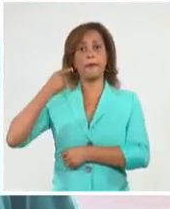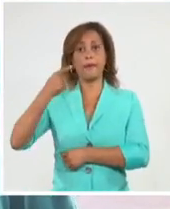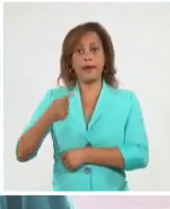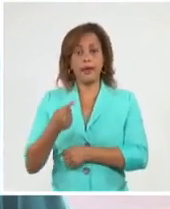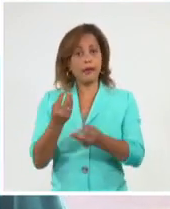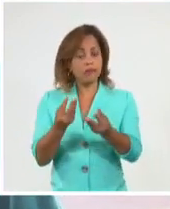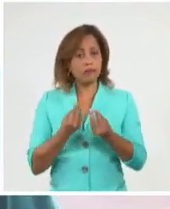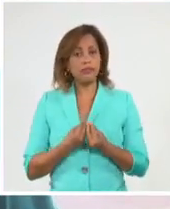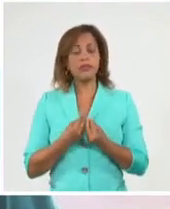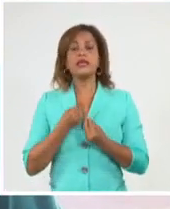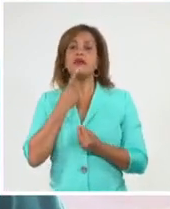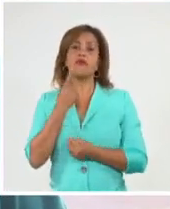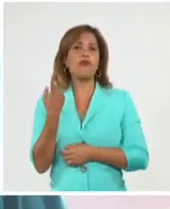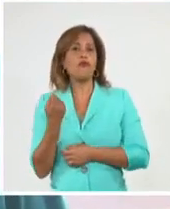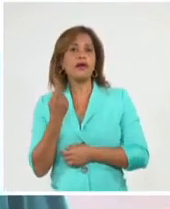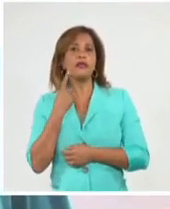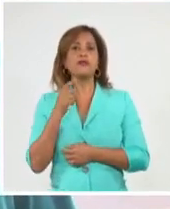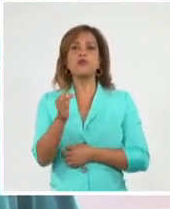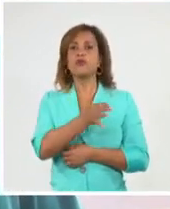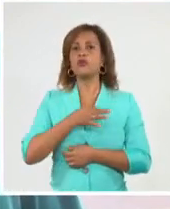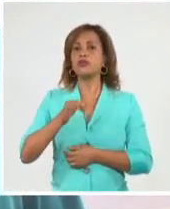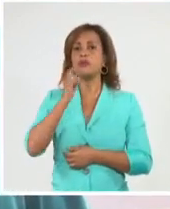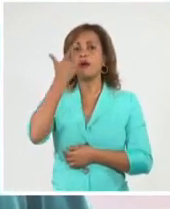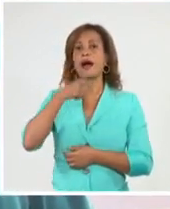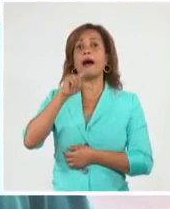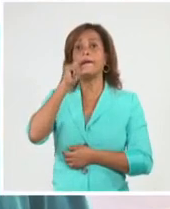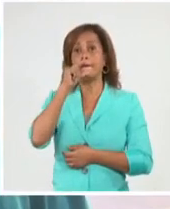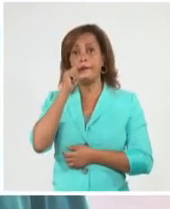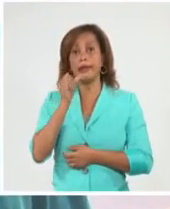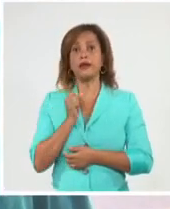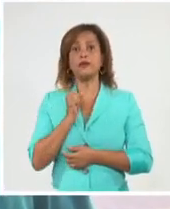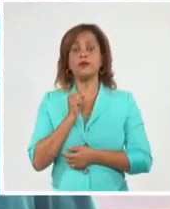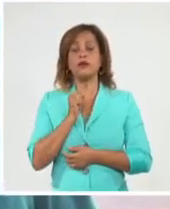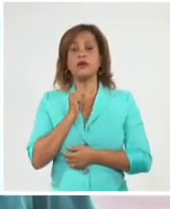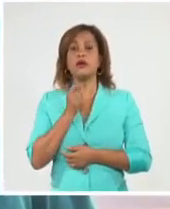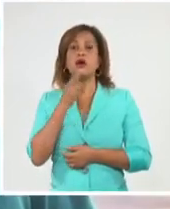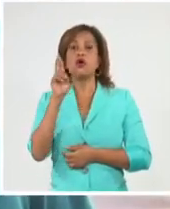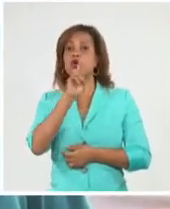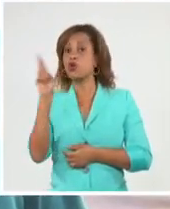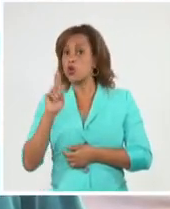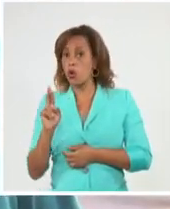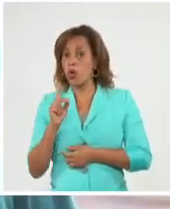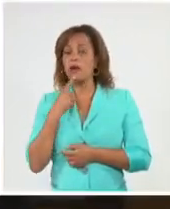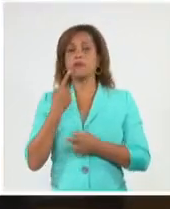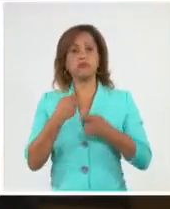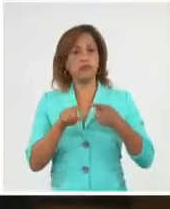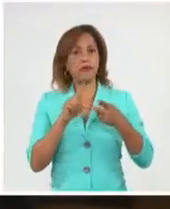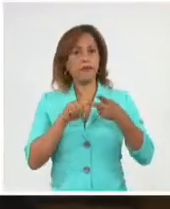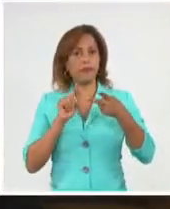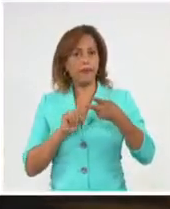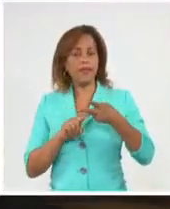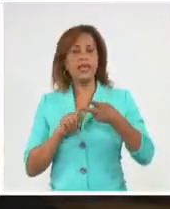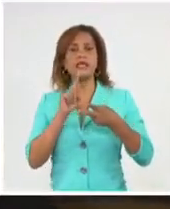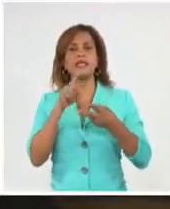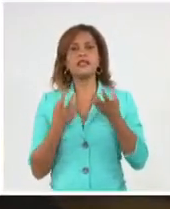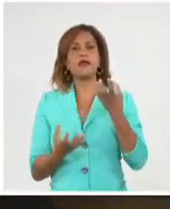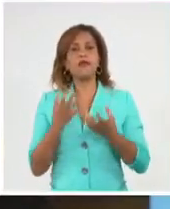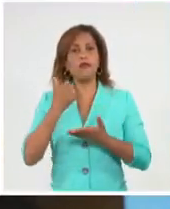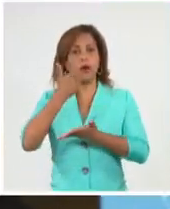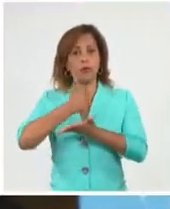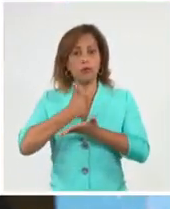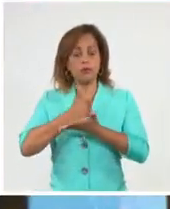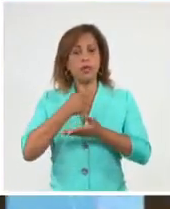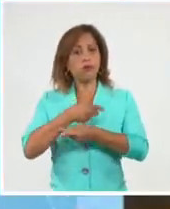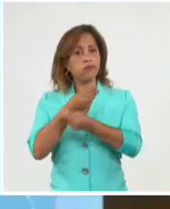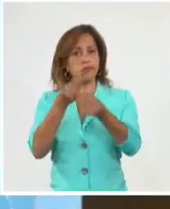nos queda pendiente. El municipio de Abreu con la CEN, el pueblo de Roda y Ariza. Y de Cienfuegos se distribuyó la zona